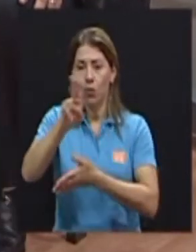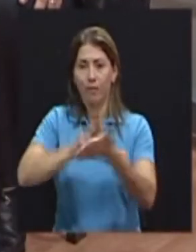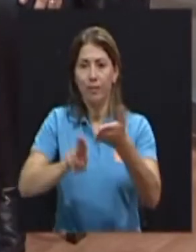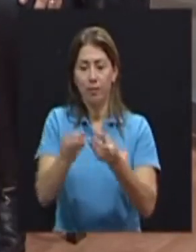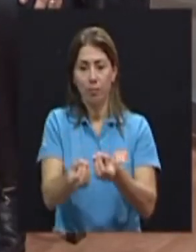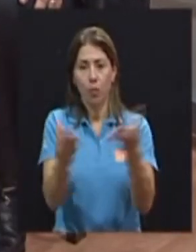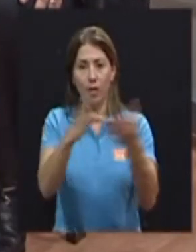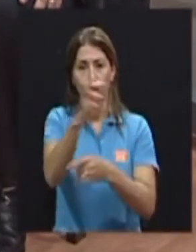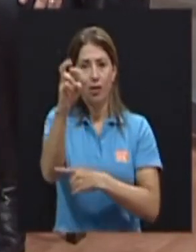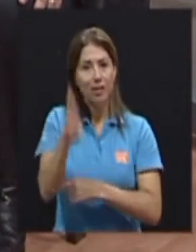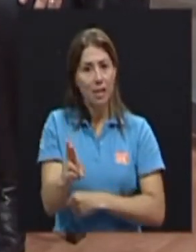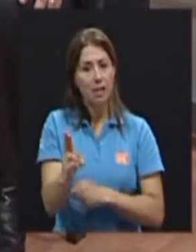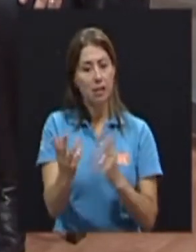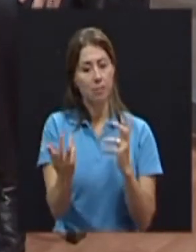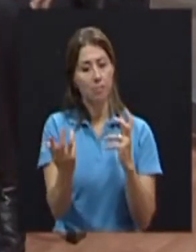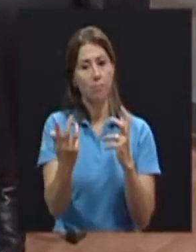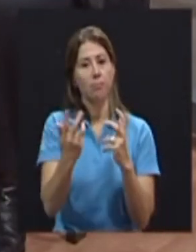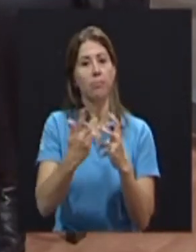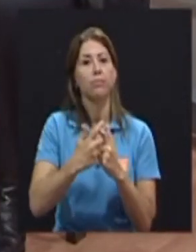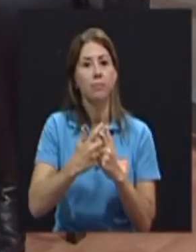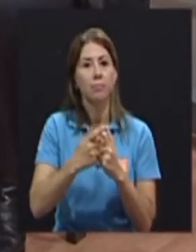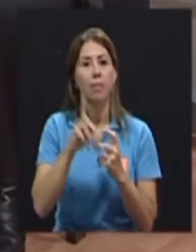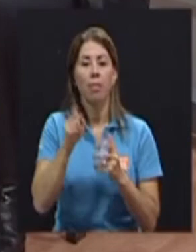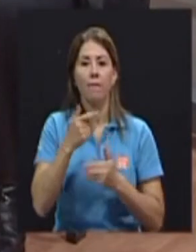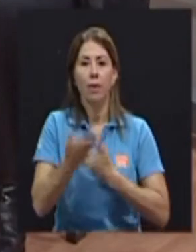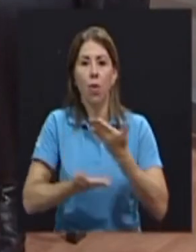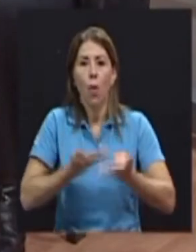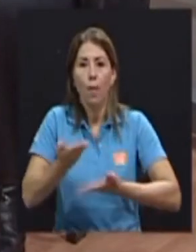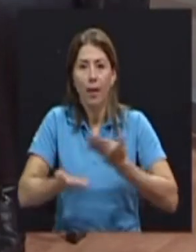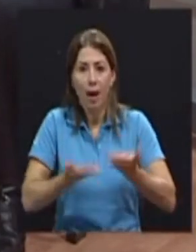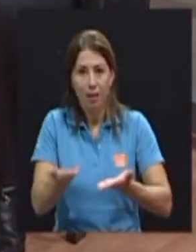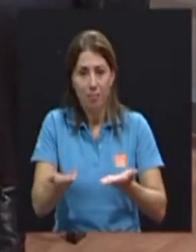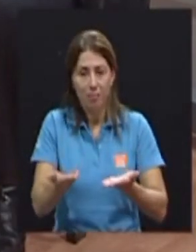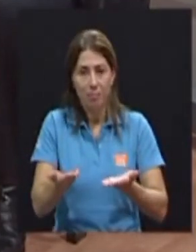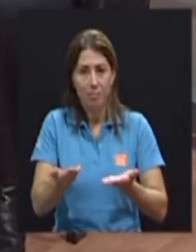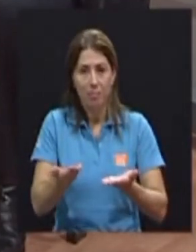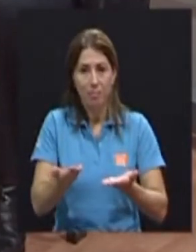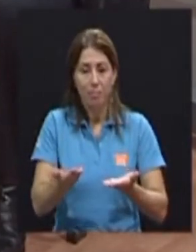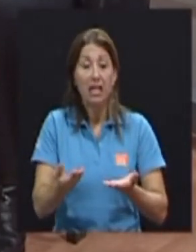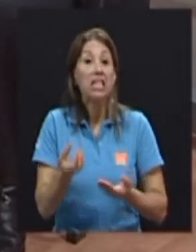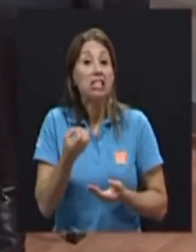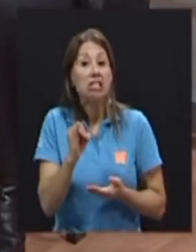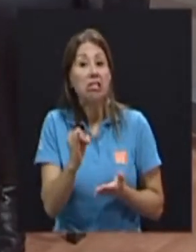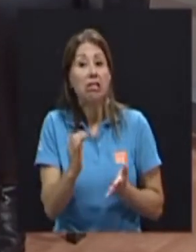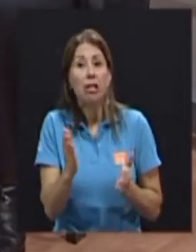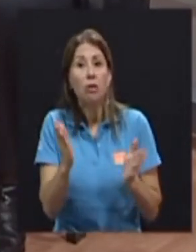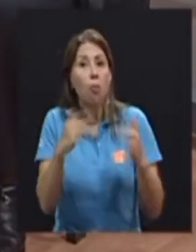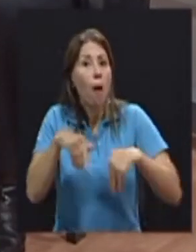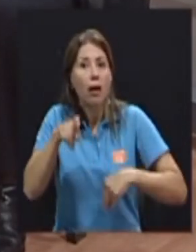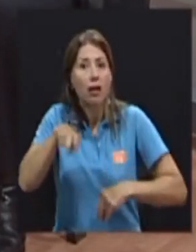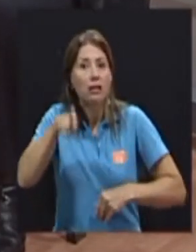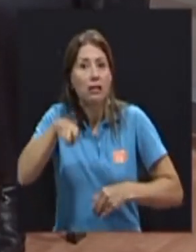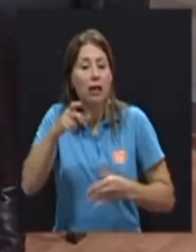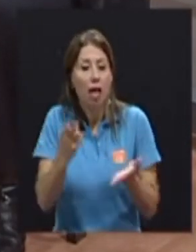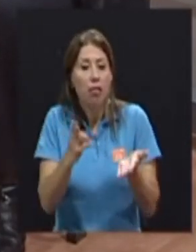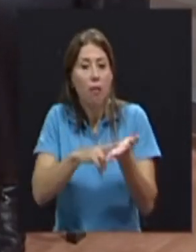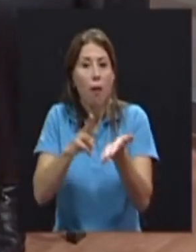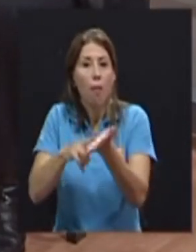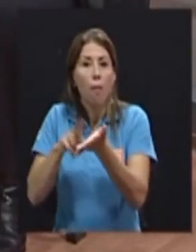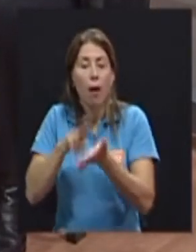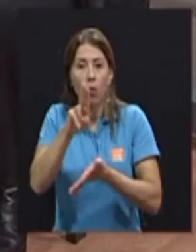cooperar. Si hubiera ausencia de demanda universitaria, si estuvieran casi satisfechos